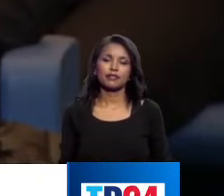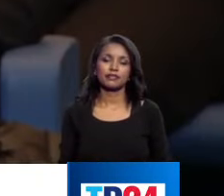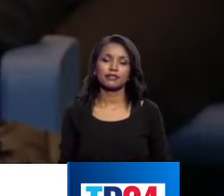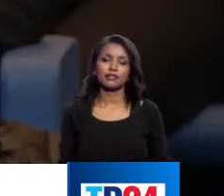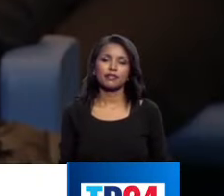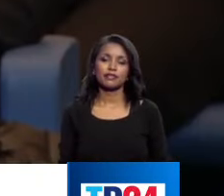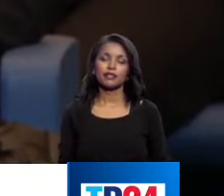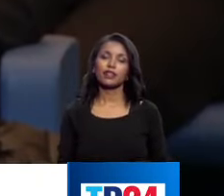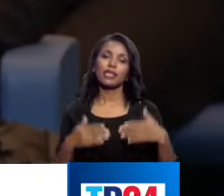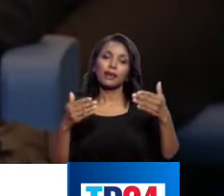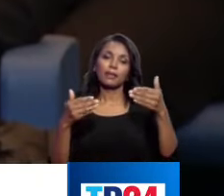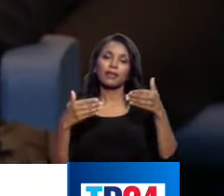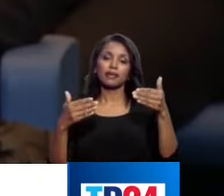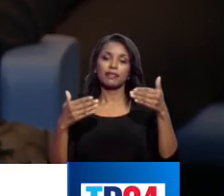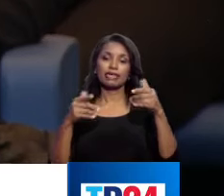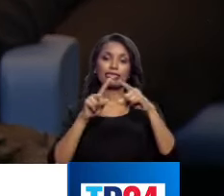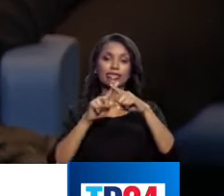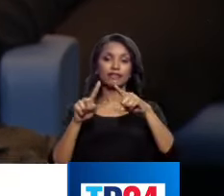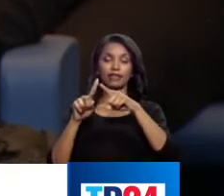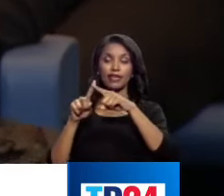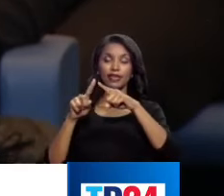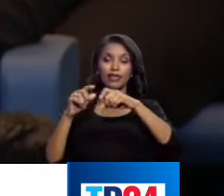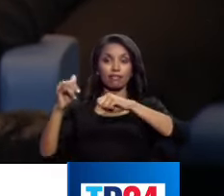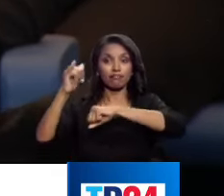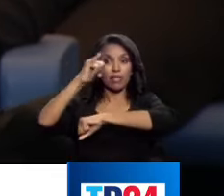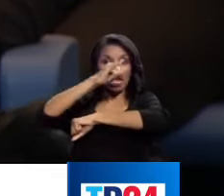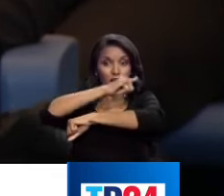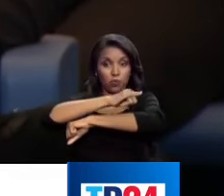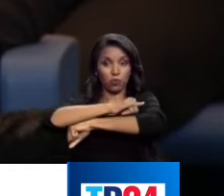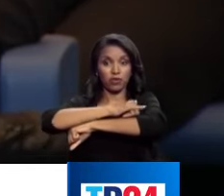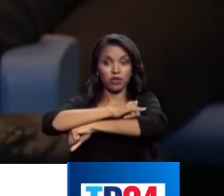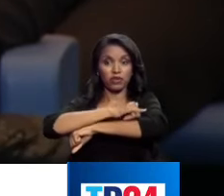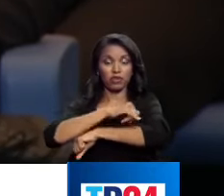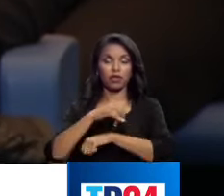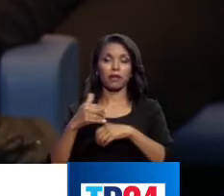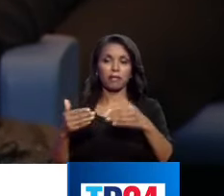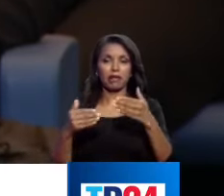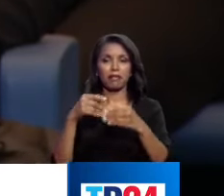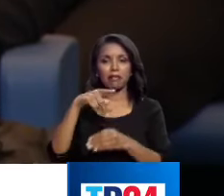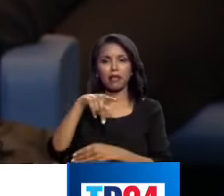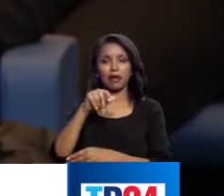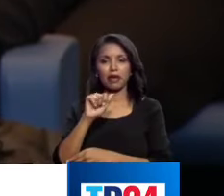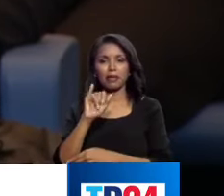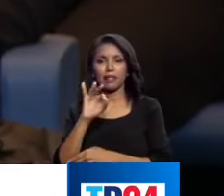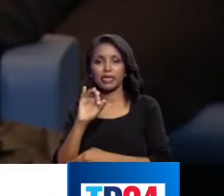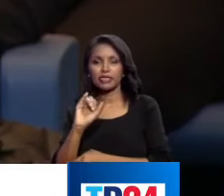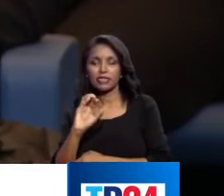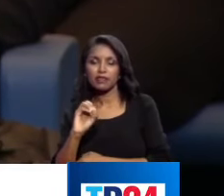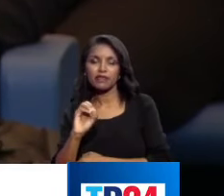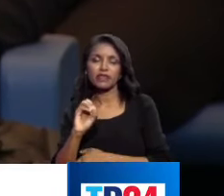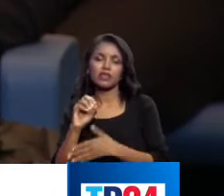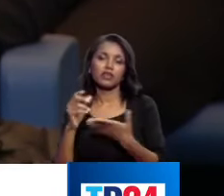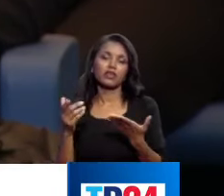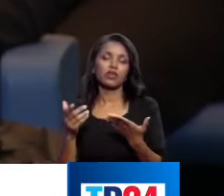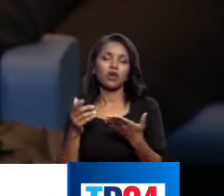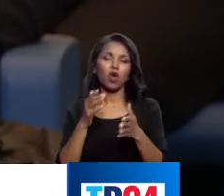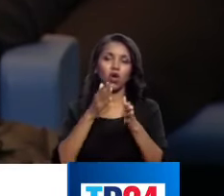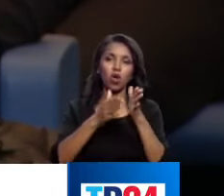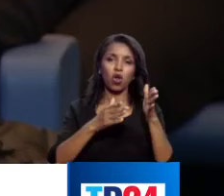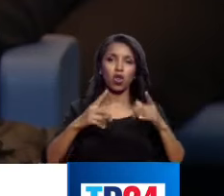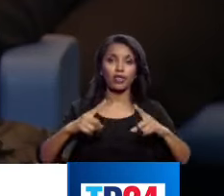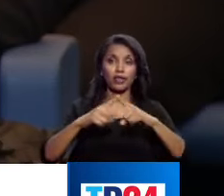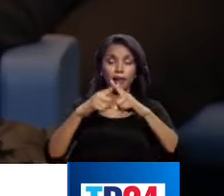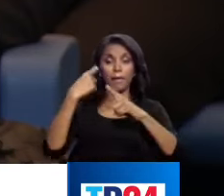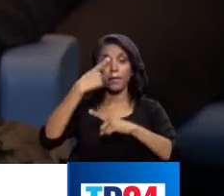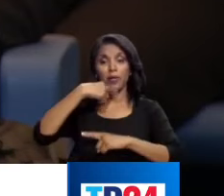Panamá cuenta con varios aeropuertos subutilizados como los de Panamá Pacífico, Albrook, Río Hato, Colón, David y